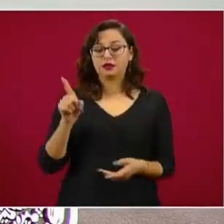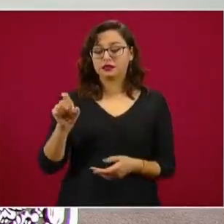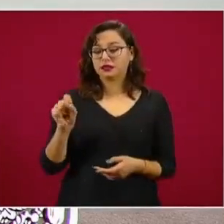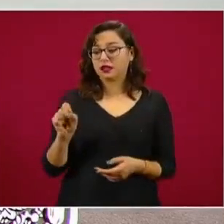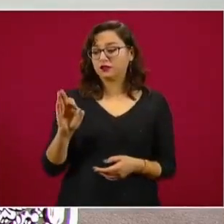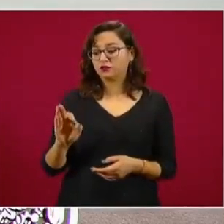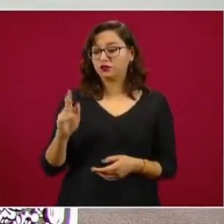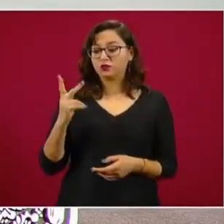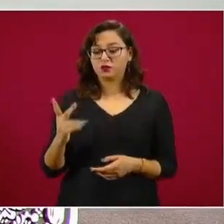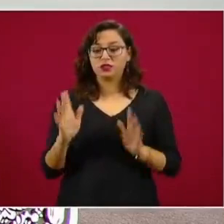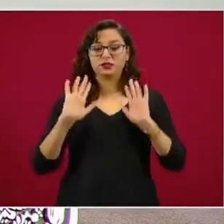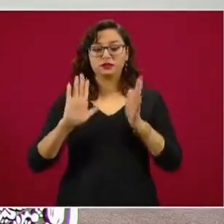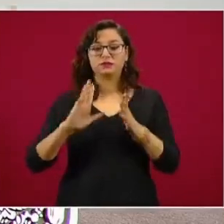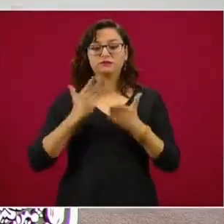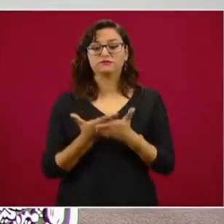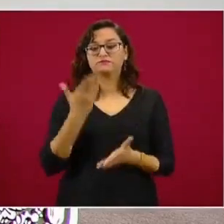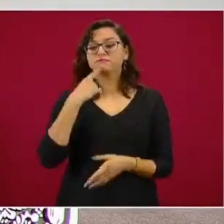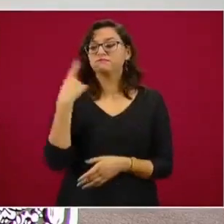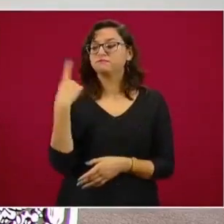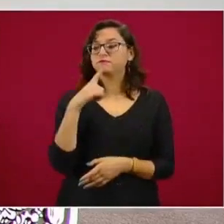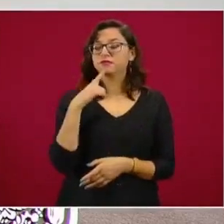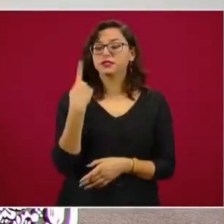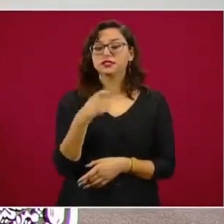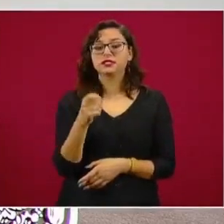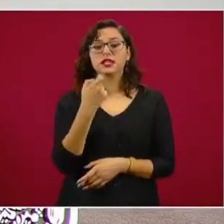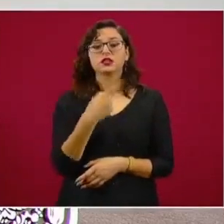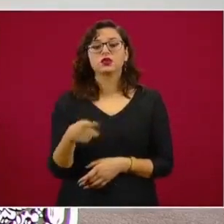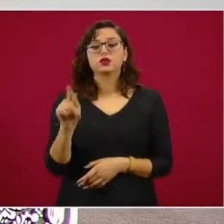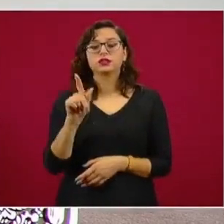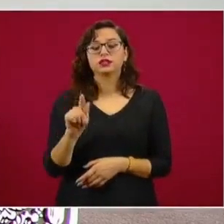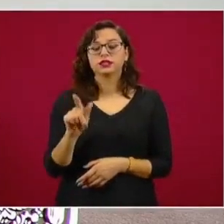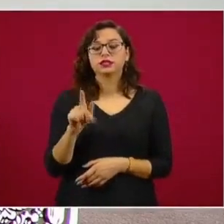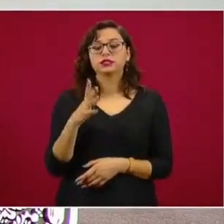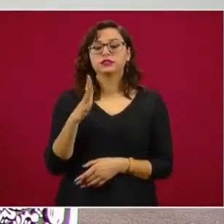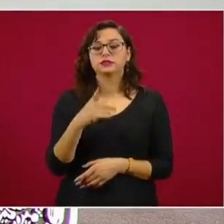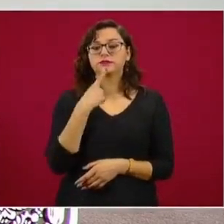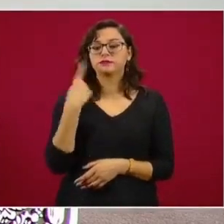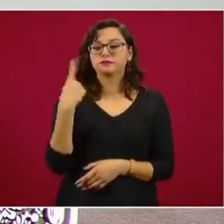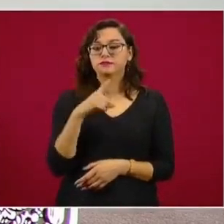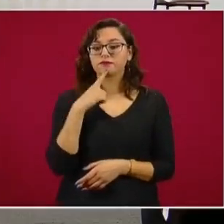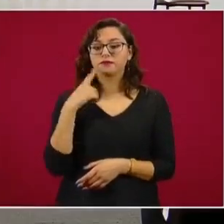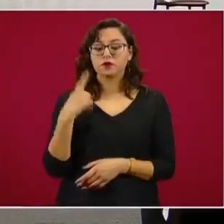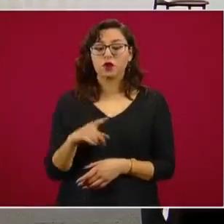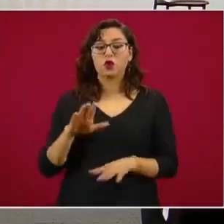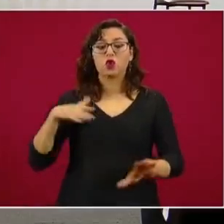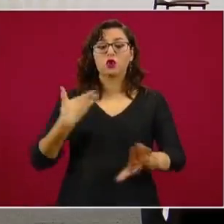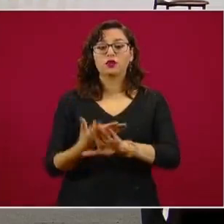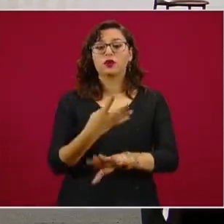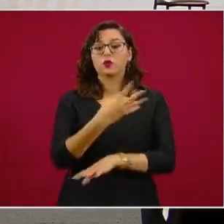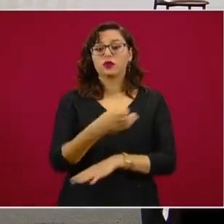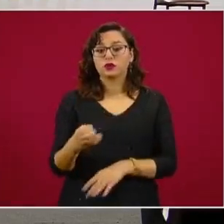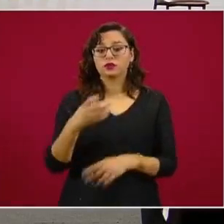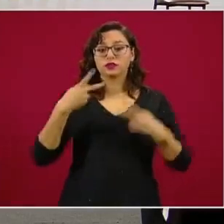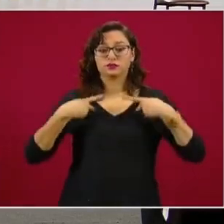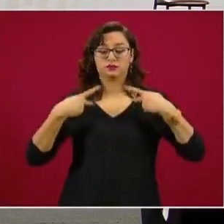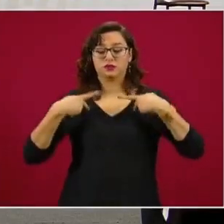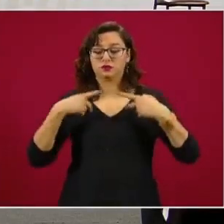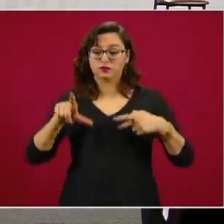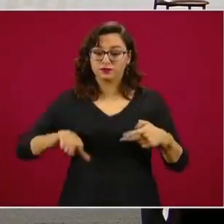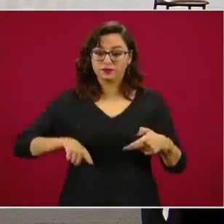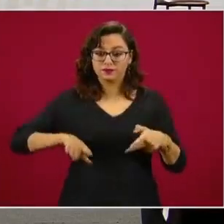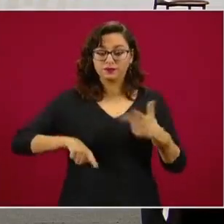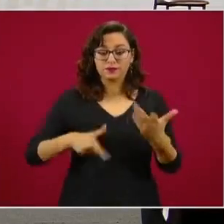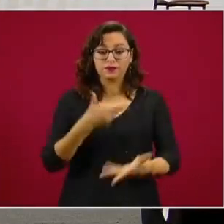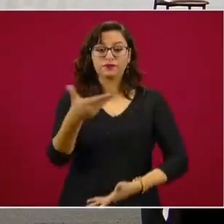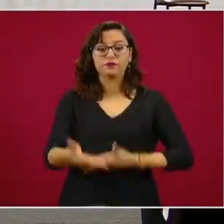175 denuncias en donde aparecen 497 servidores públicos. Y adicionalmente también